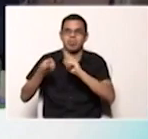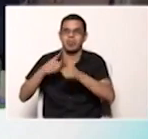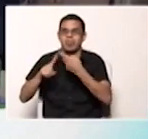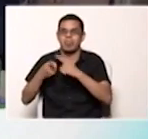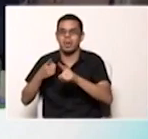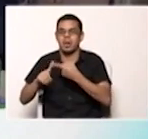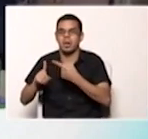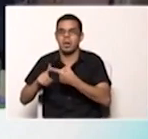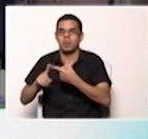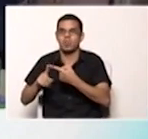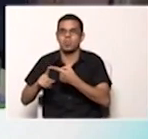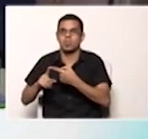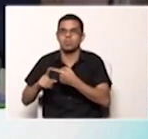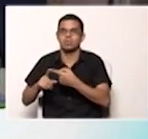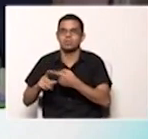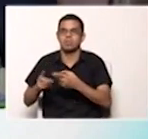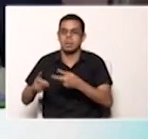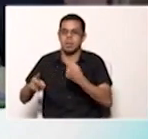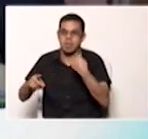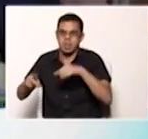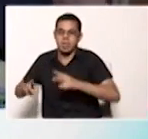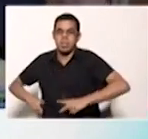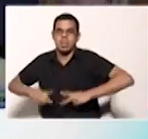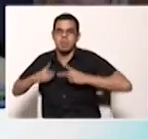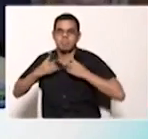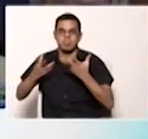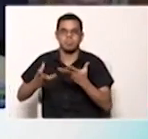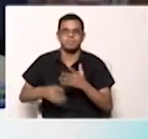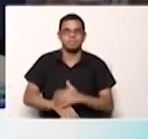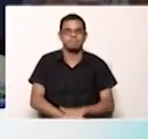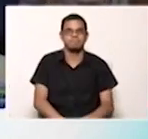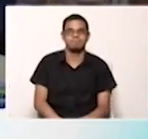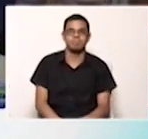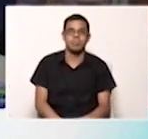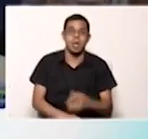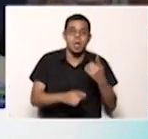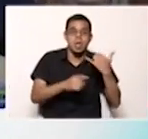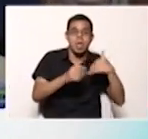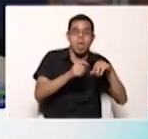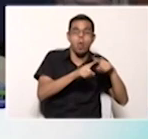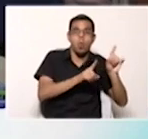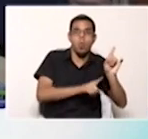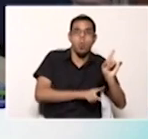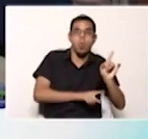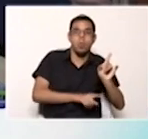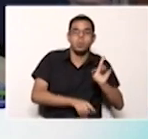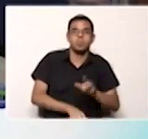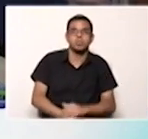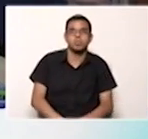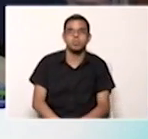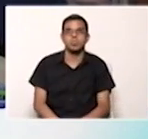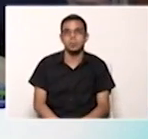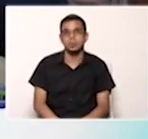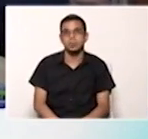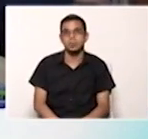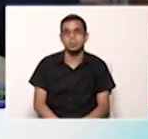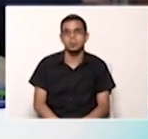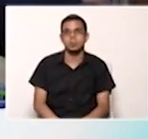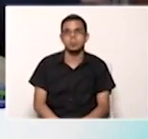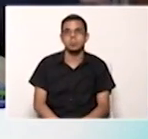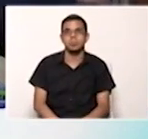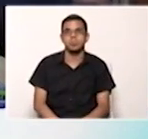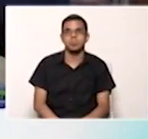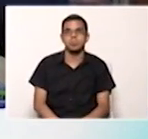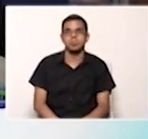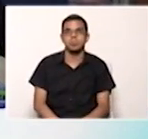orgánica. ¿Sí? Y existen otros gases que ya la profesora previamente los mencionó.